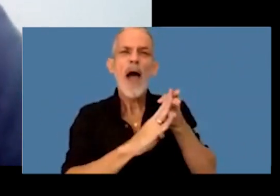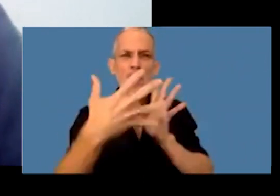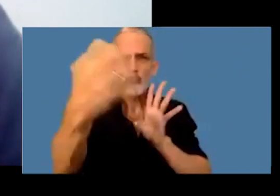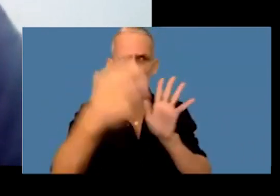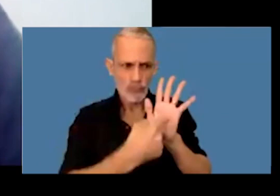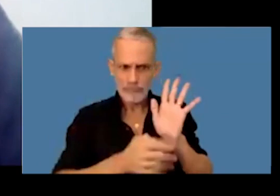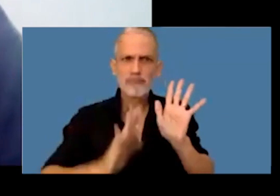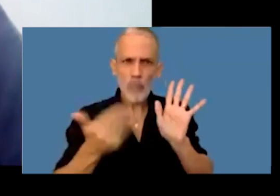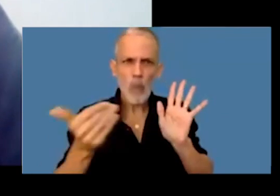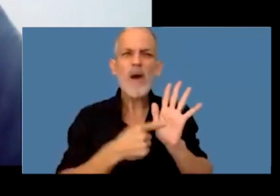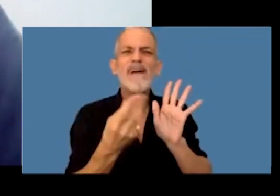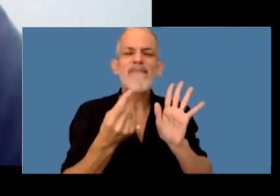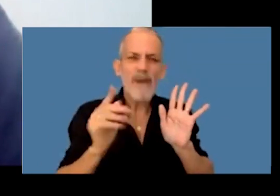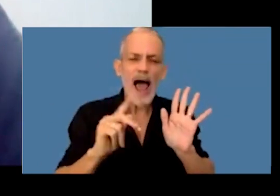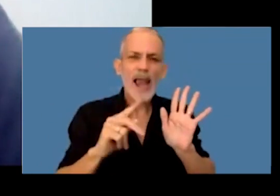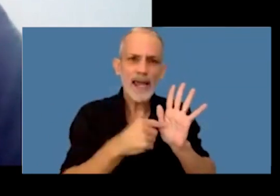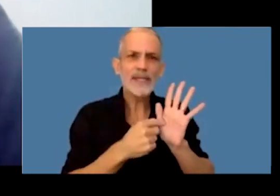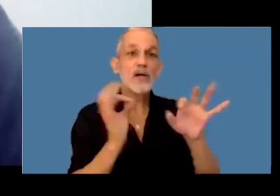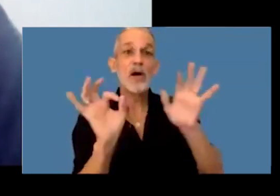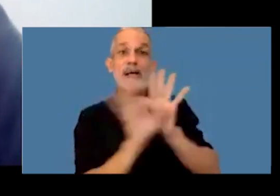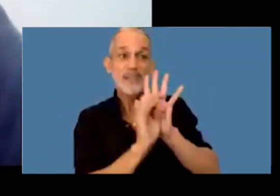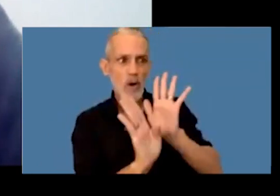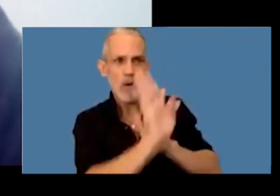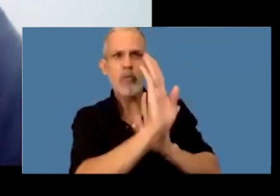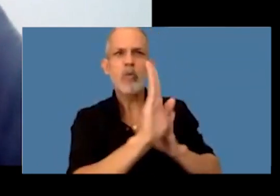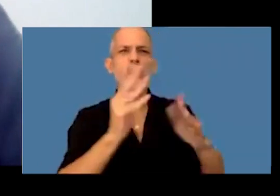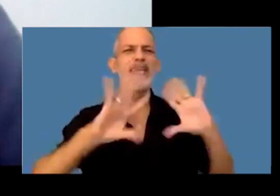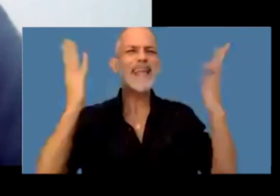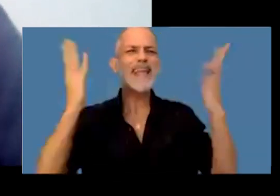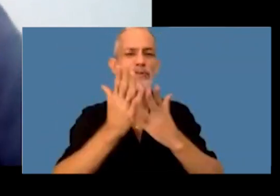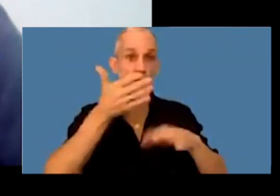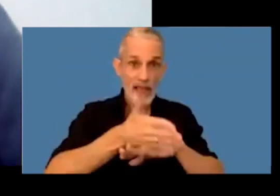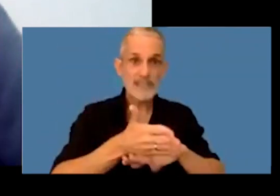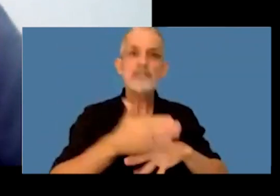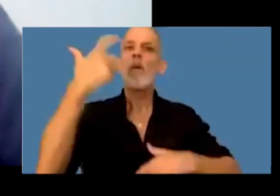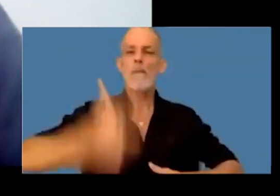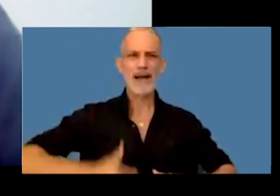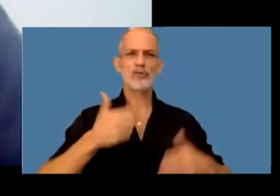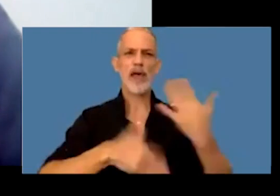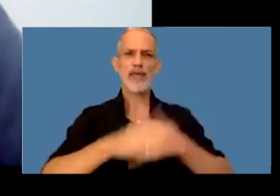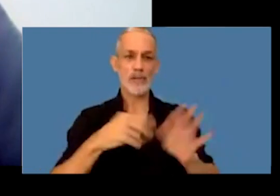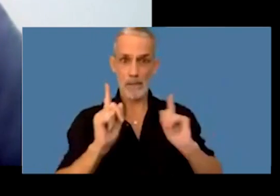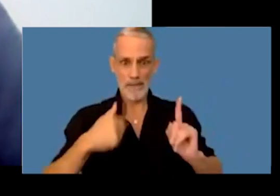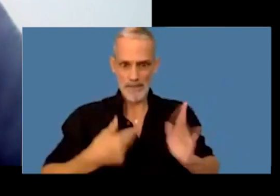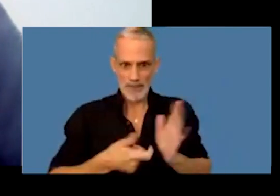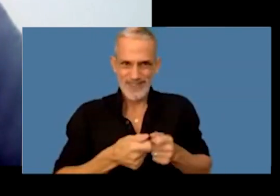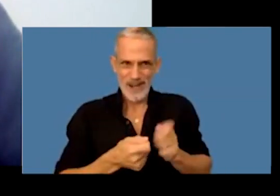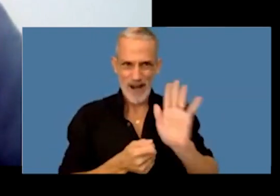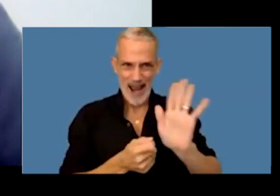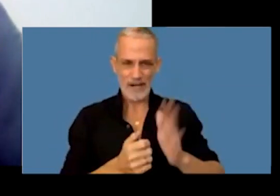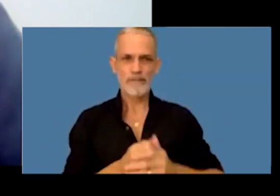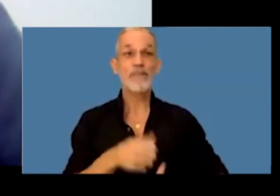es que ese símbolo internacional de acceso es de la persona con la cual se va trasladando.